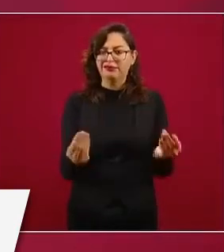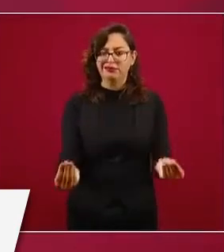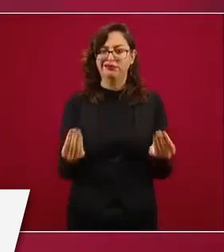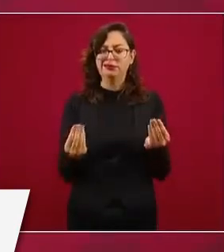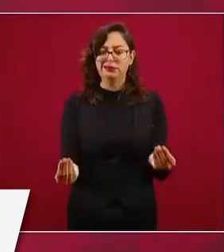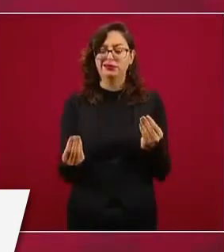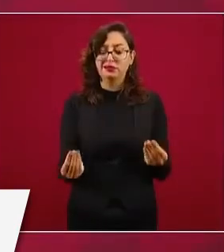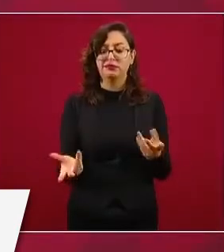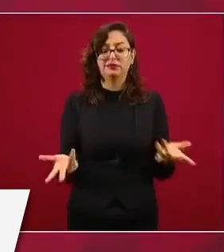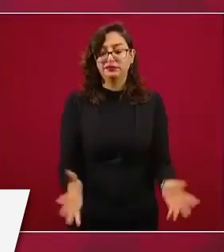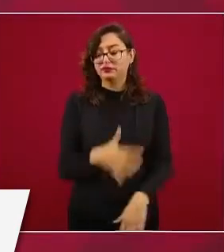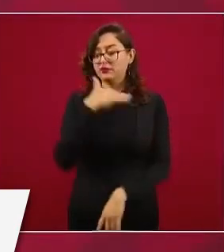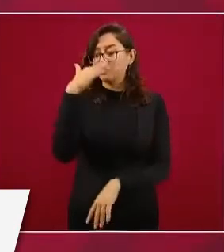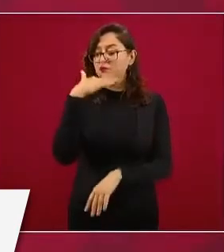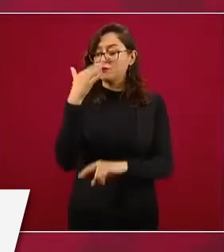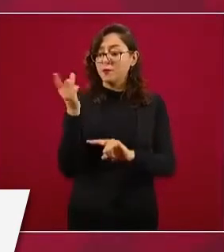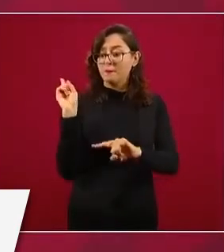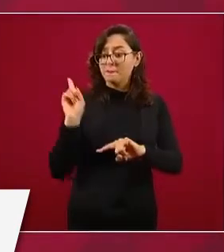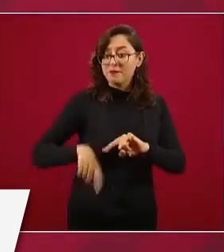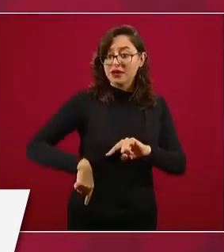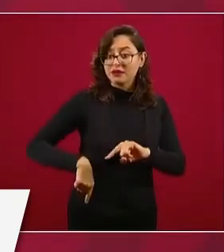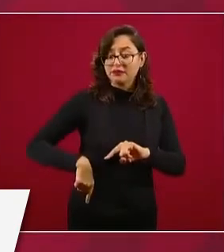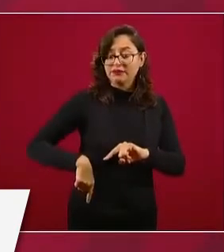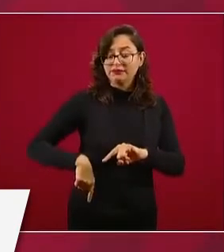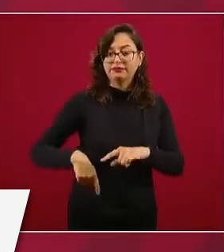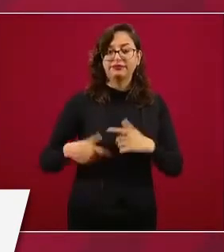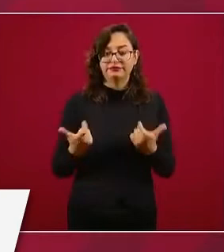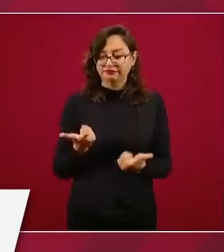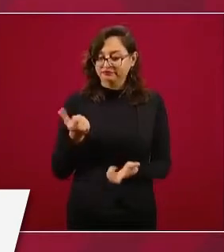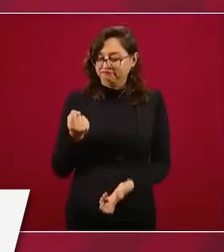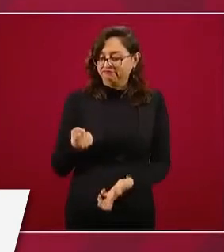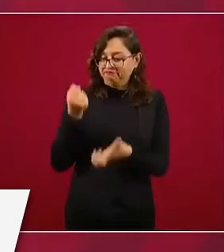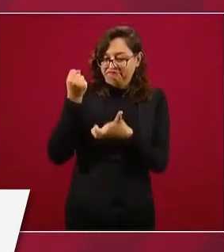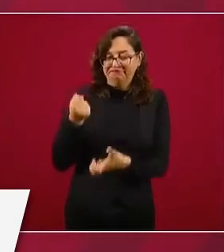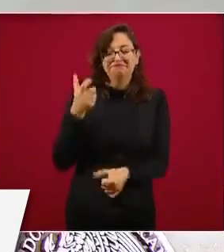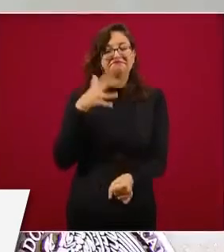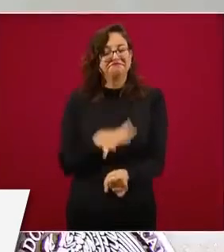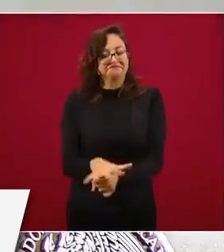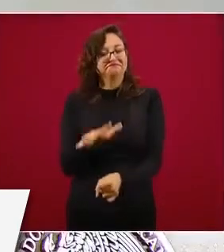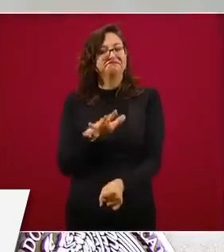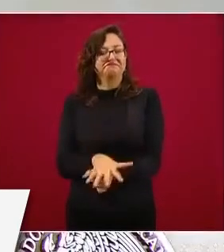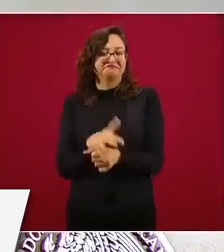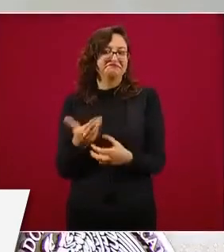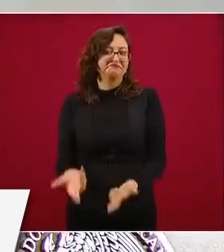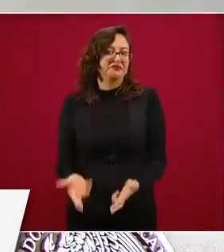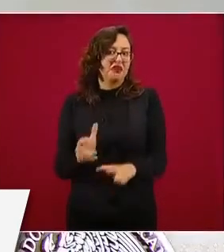Si no hay corrupción, el presupuesto alcanza.